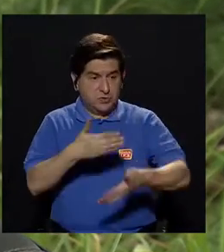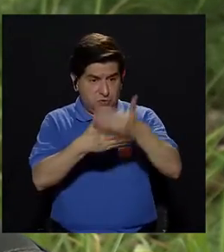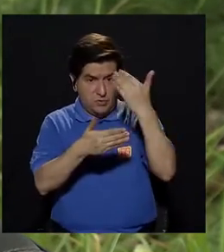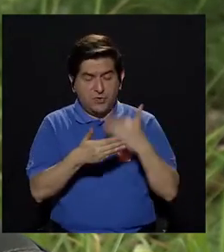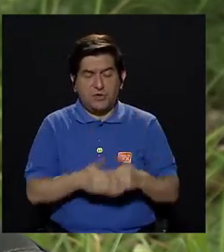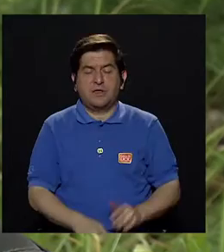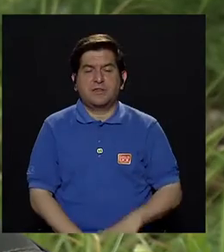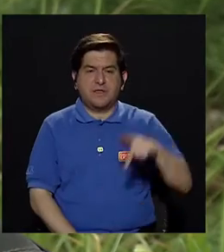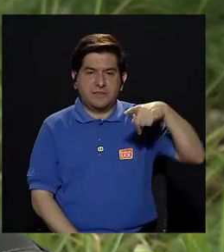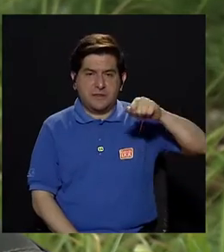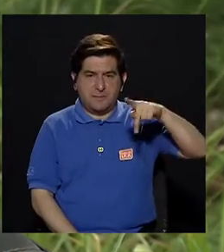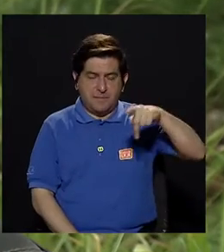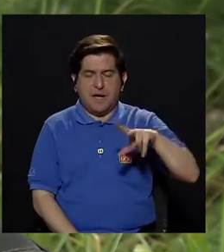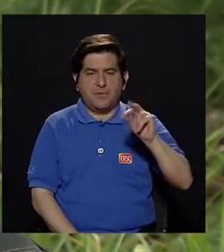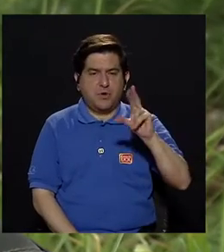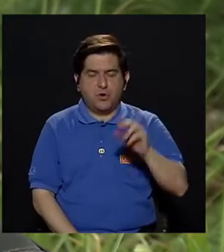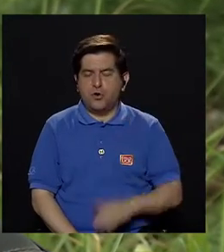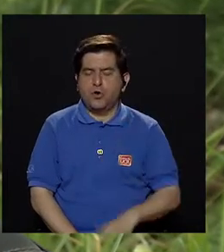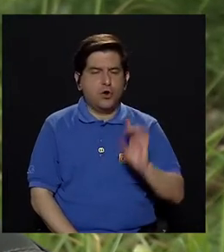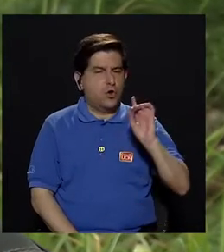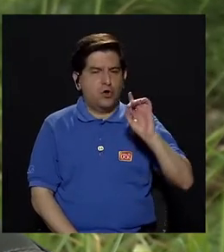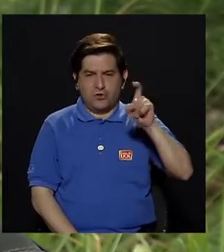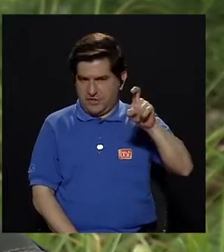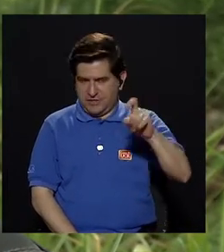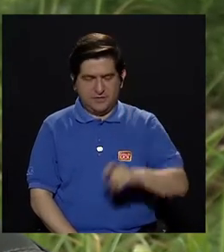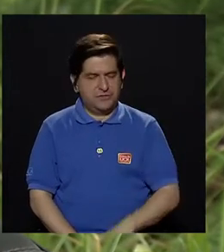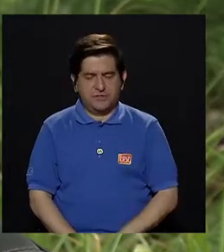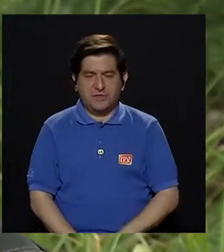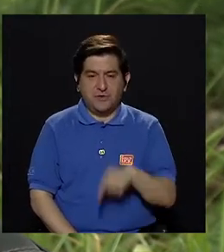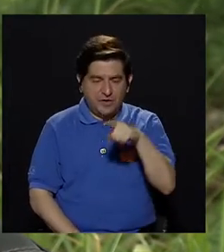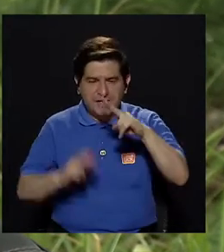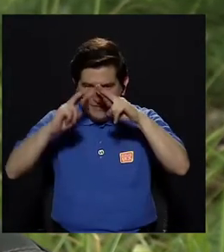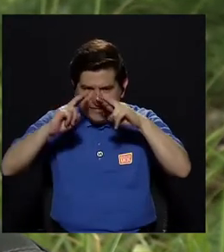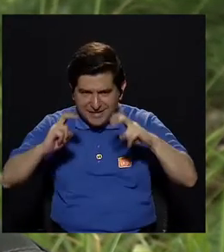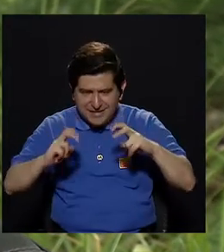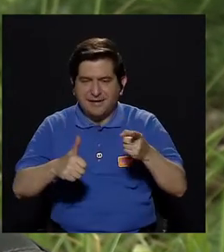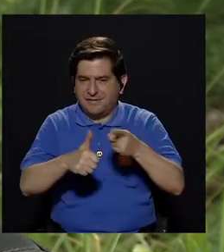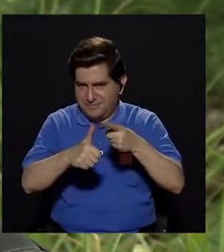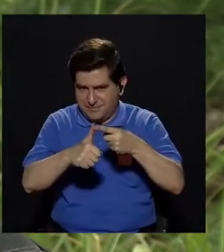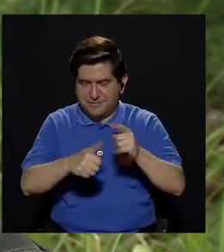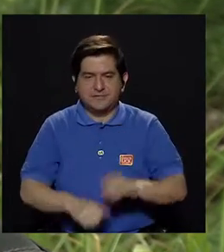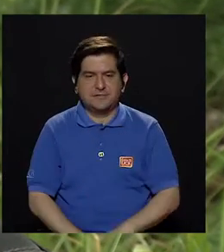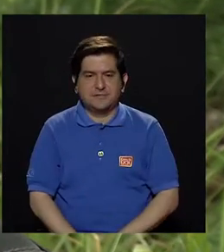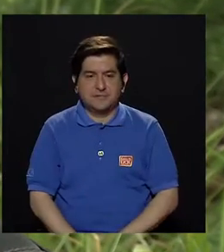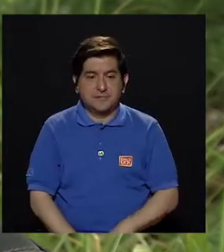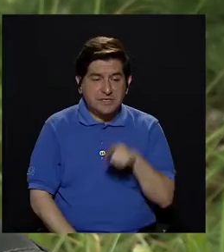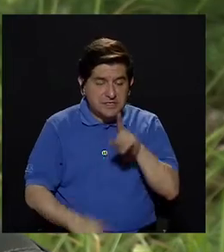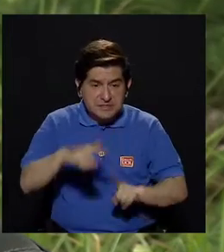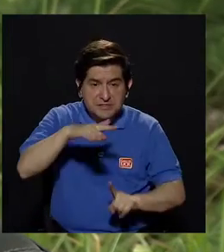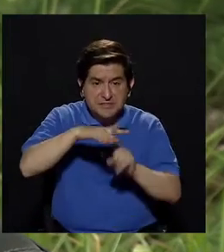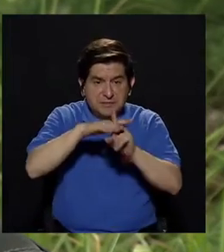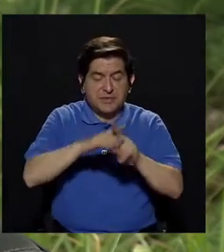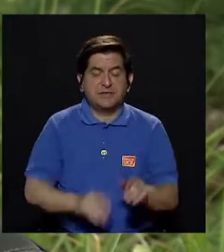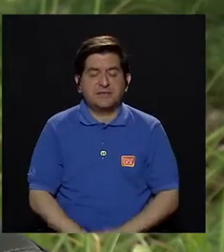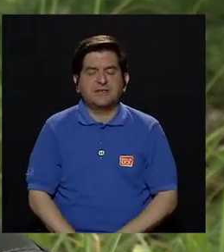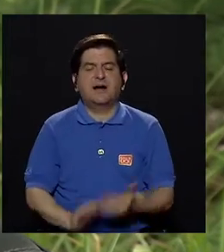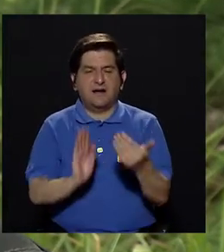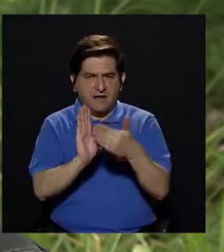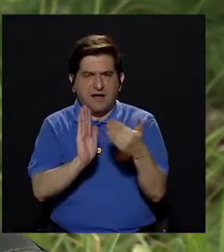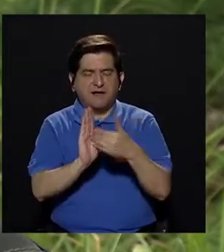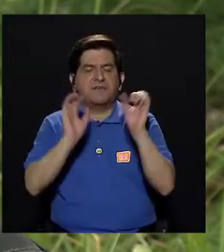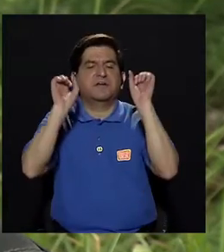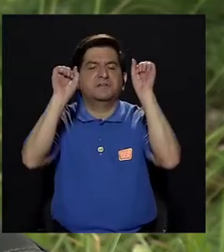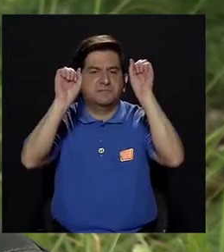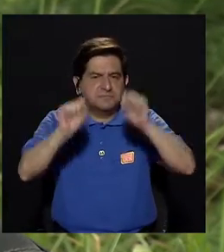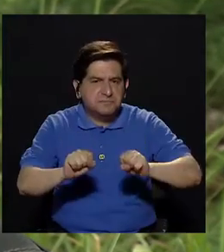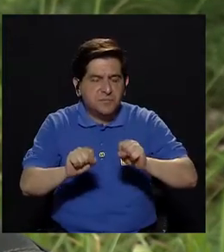les dije, el papanicolaou no es una prueba de detección, no es una prueba de diagnóstico. Exactamente. Entonces, si sale, es como decir, bueno, hay una alteración